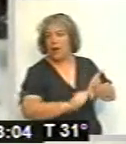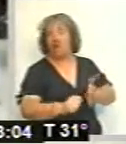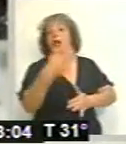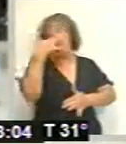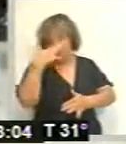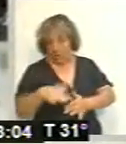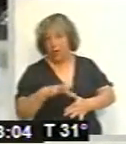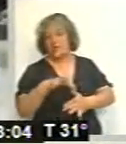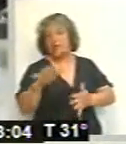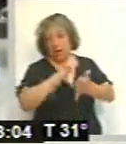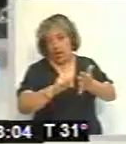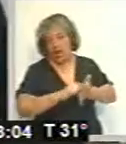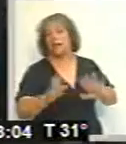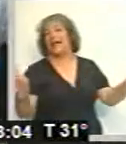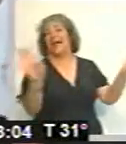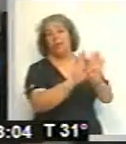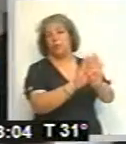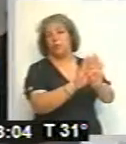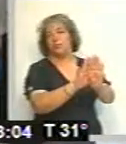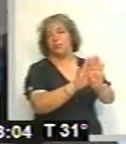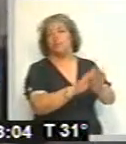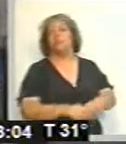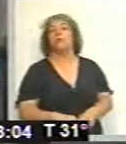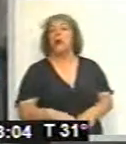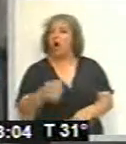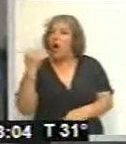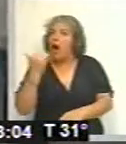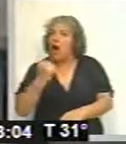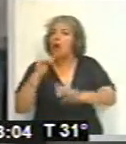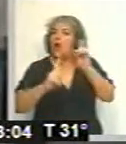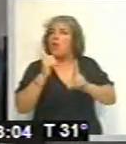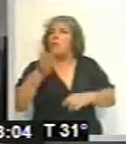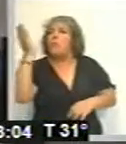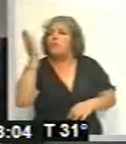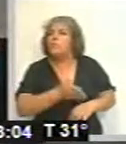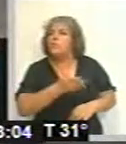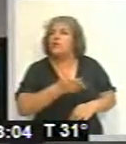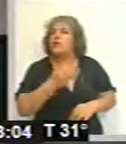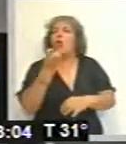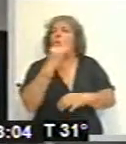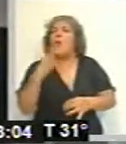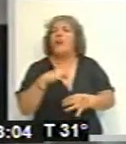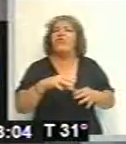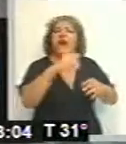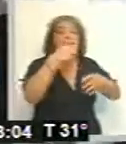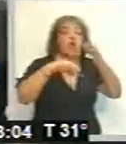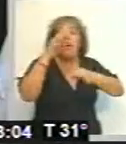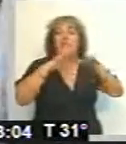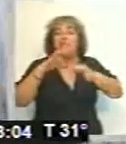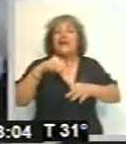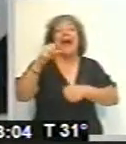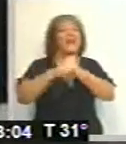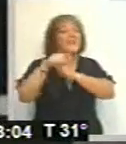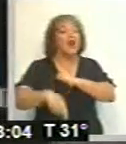las actas se hacen la clausura. ¿Ya tenemos un número de cuántas son las boleterías que están en esta situación? Hasta ahora son 9